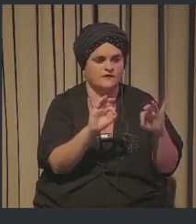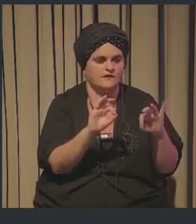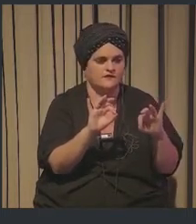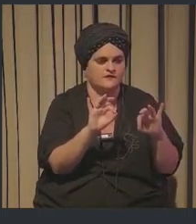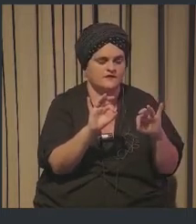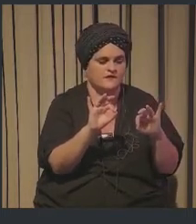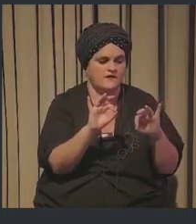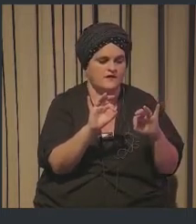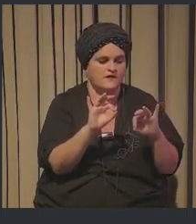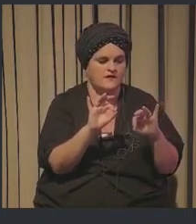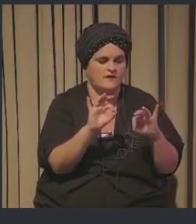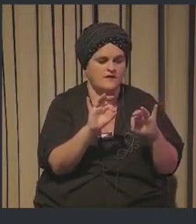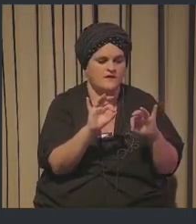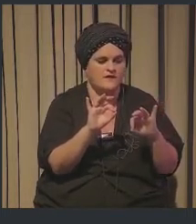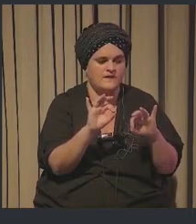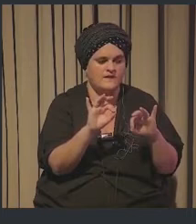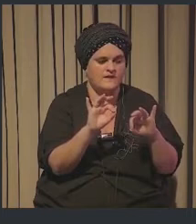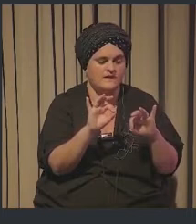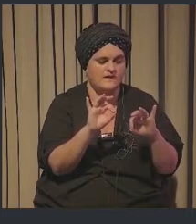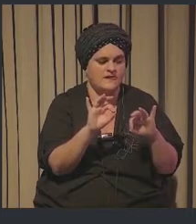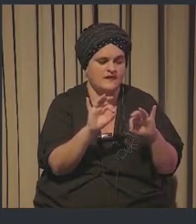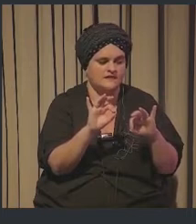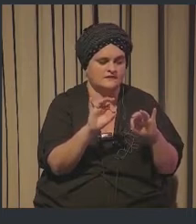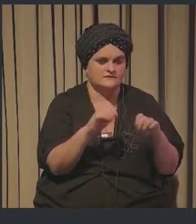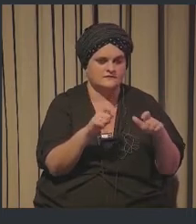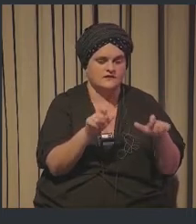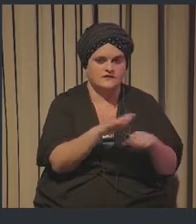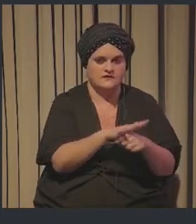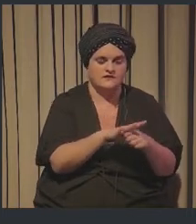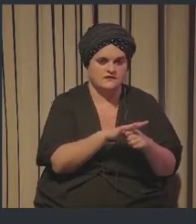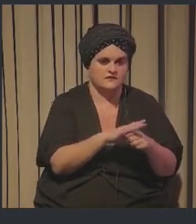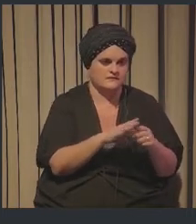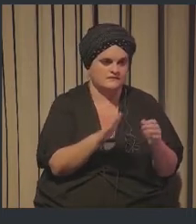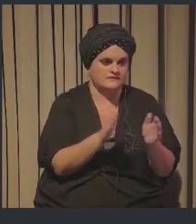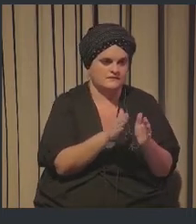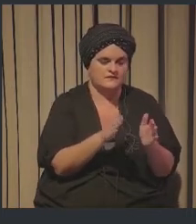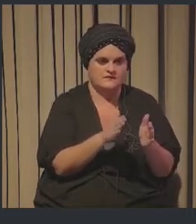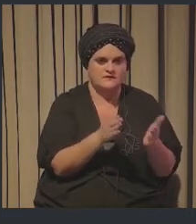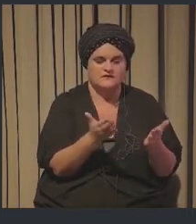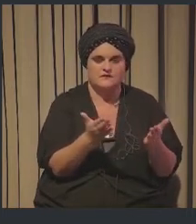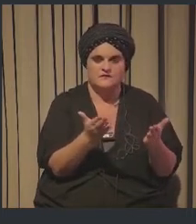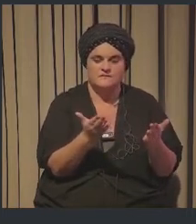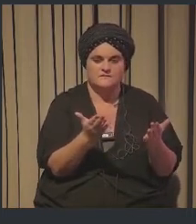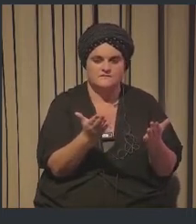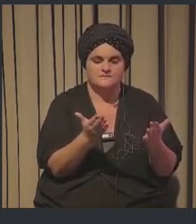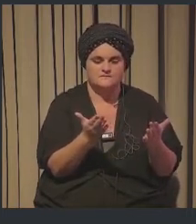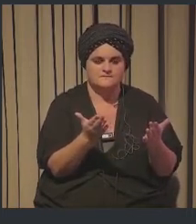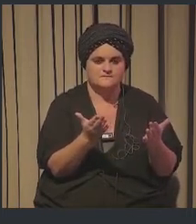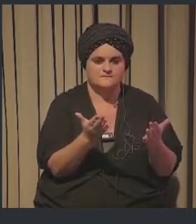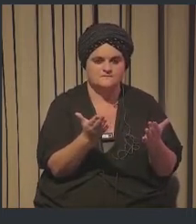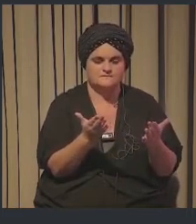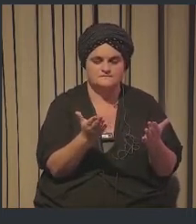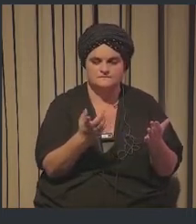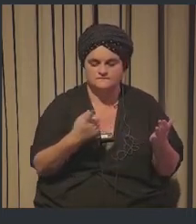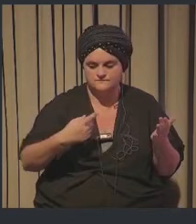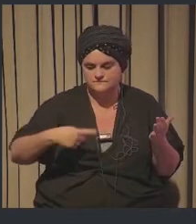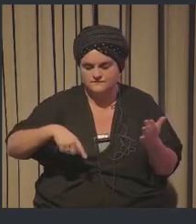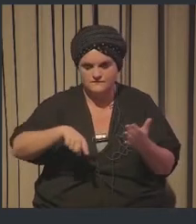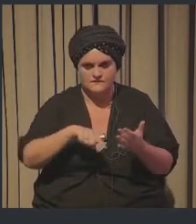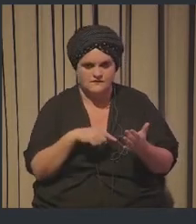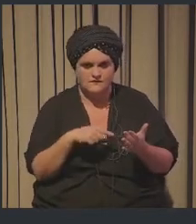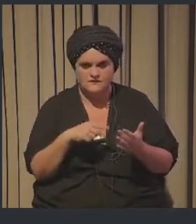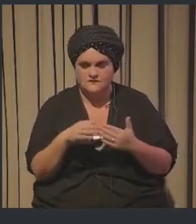una pequeña área. Pero Mario hablaba de Pesto. Nosotros